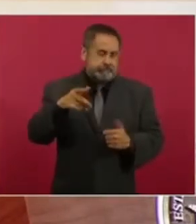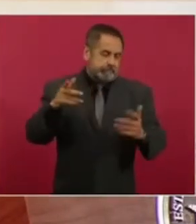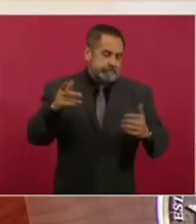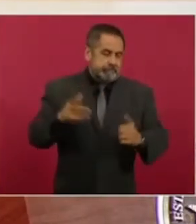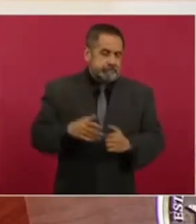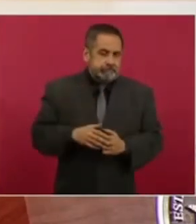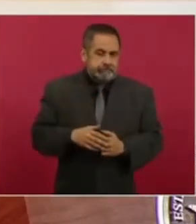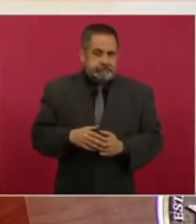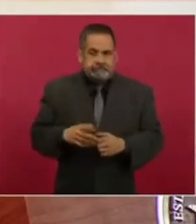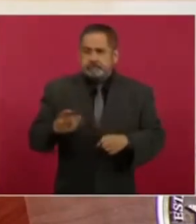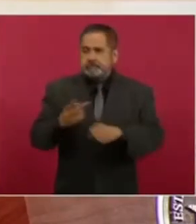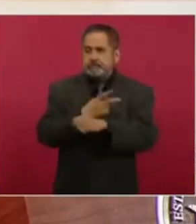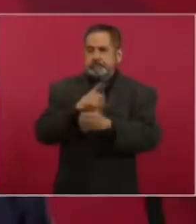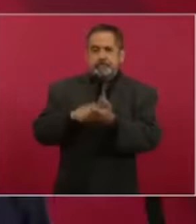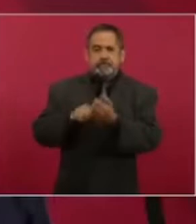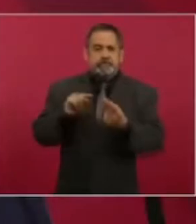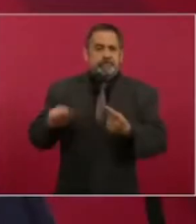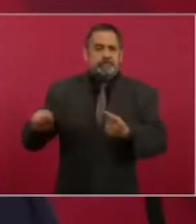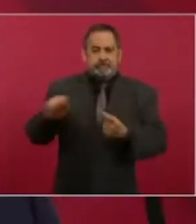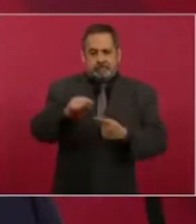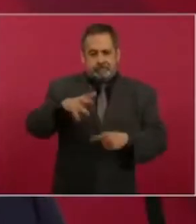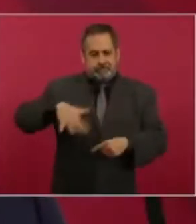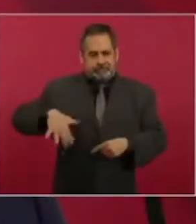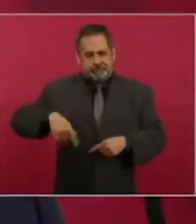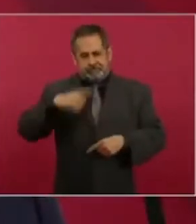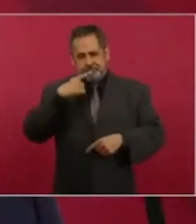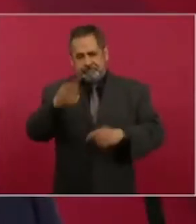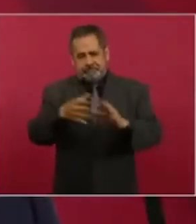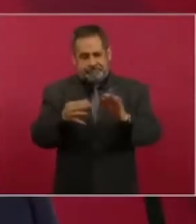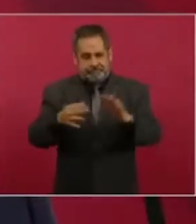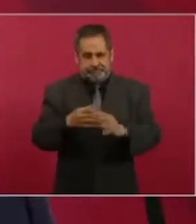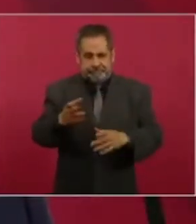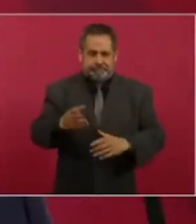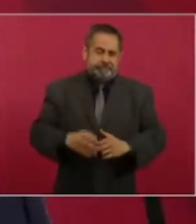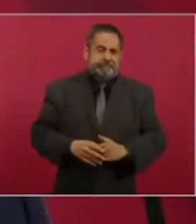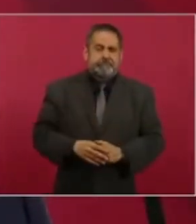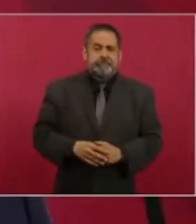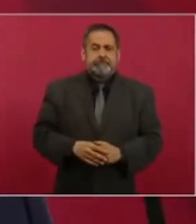lo que sucedió, lo que tú estás planteando.